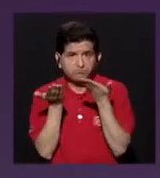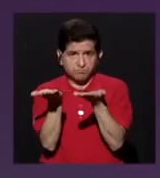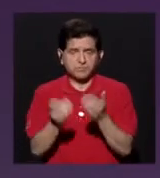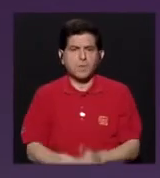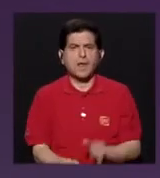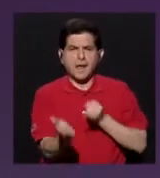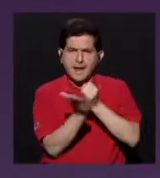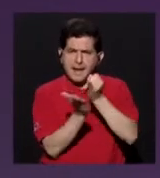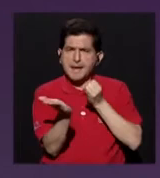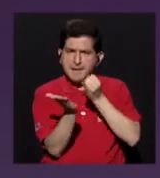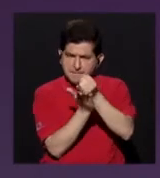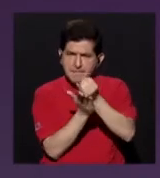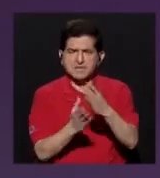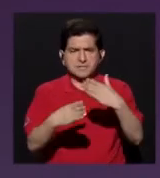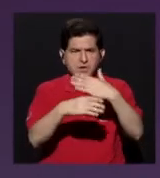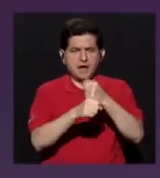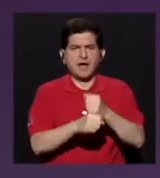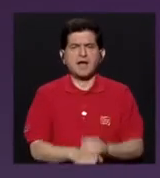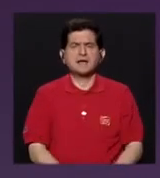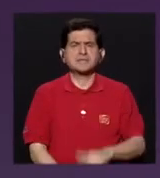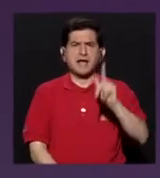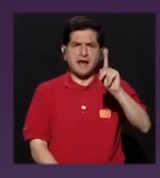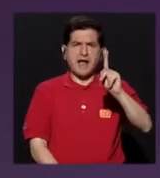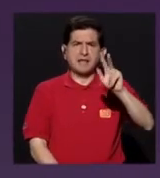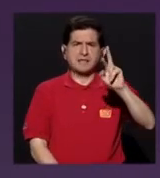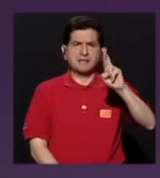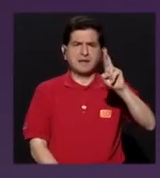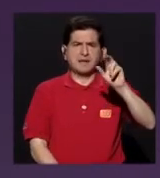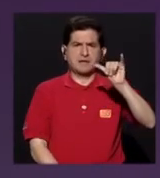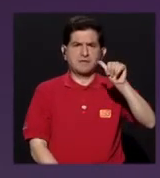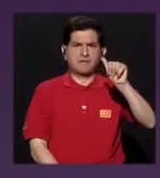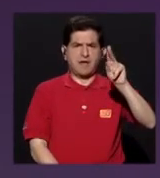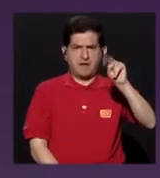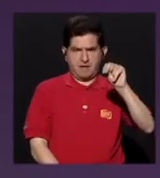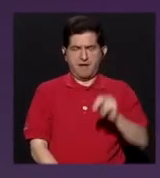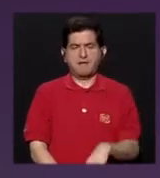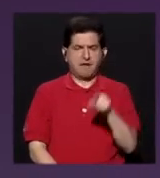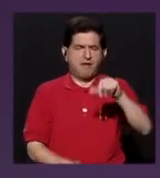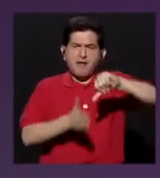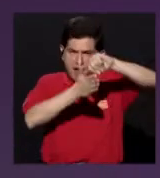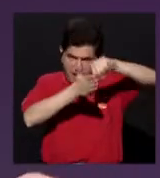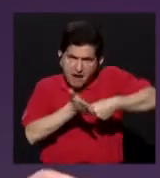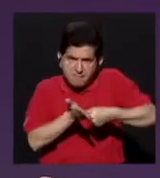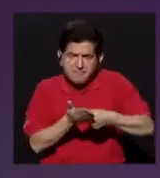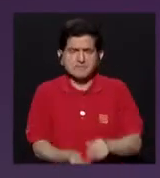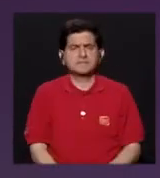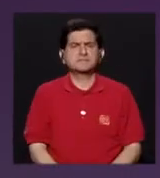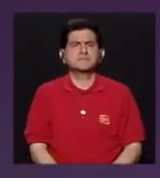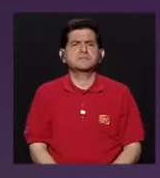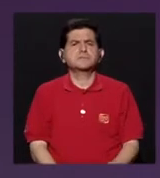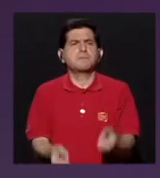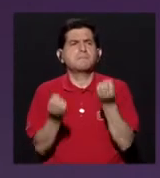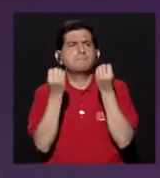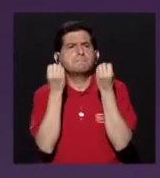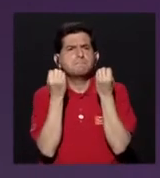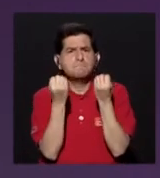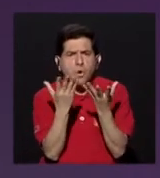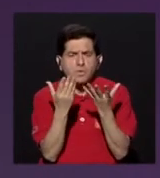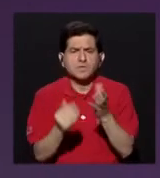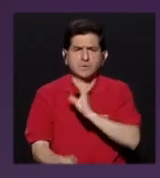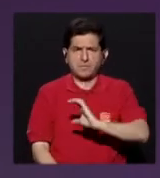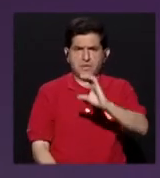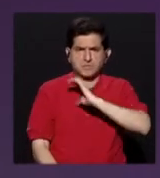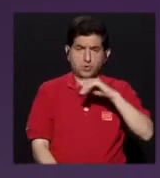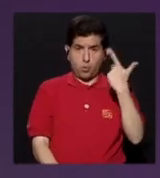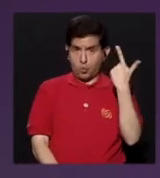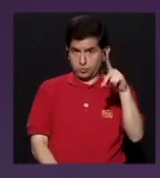una investigación que realiza Kathleen Ryan en donde pone énfasis que muchas de las conductas